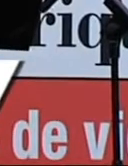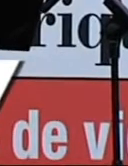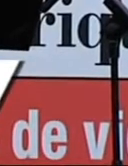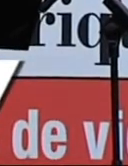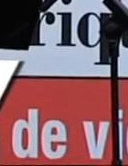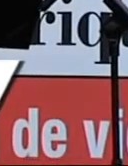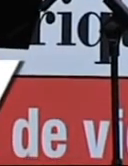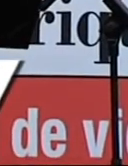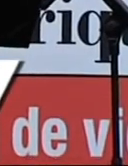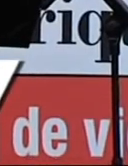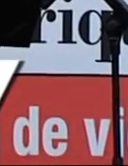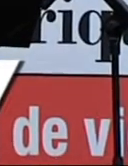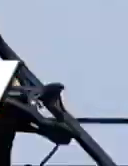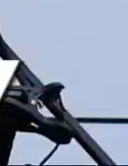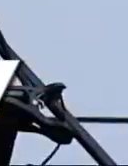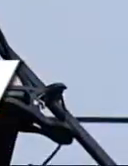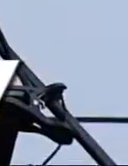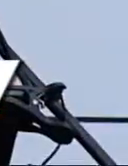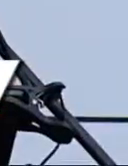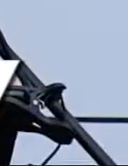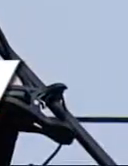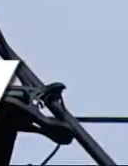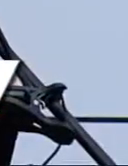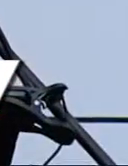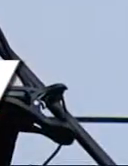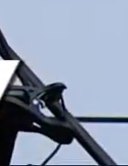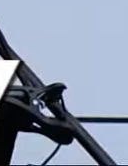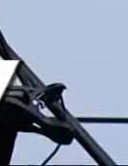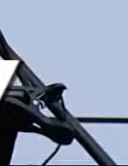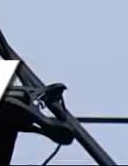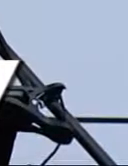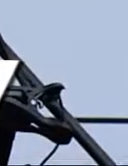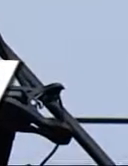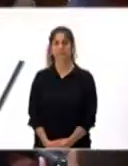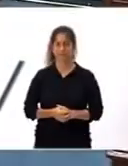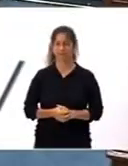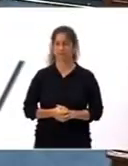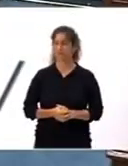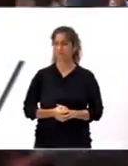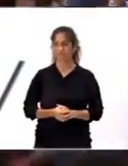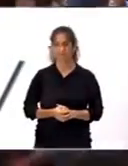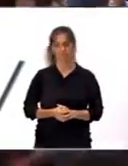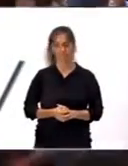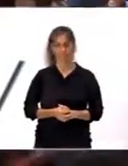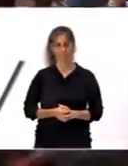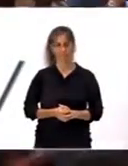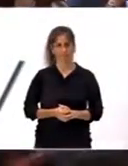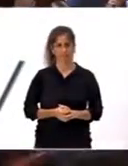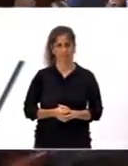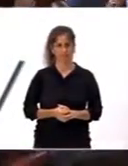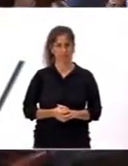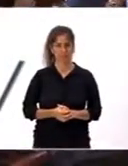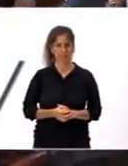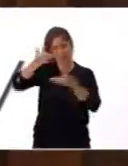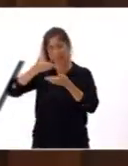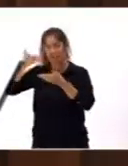Teresa Aguilera. La Fundación César Manrique ha tenido la suerte de que el Gobierno de Canarias le premie con una subvención de 100.000 euros en los presupuestos del 2020, que a